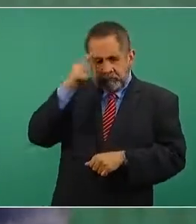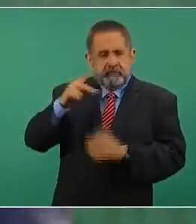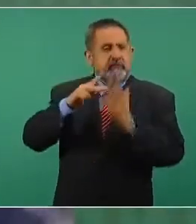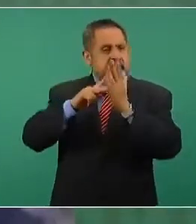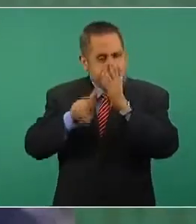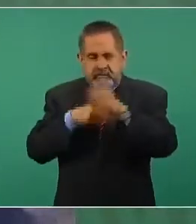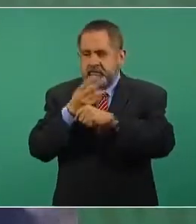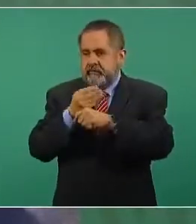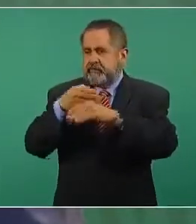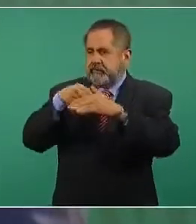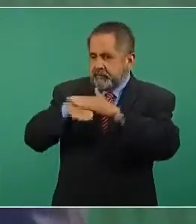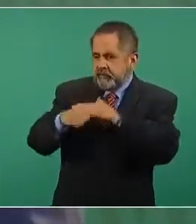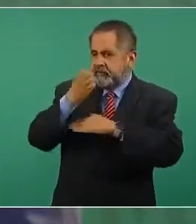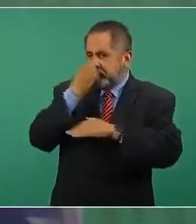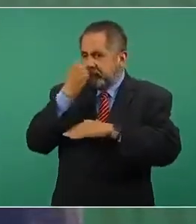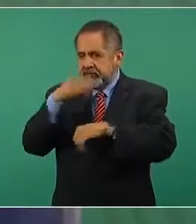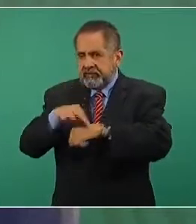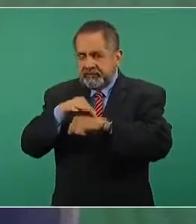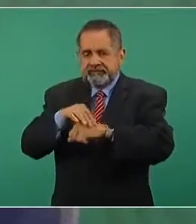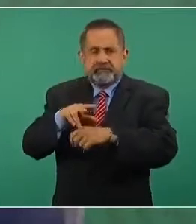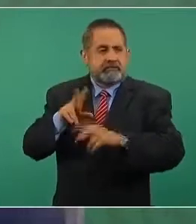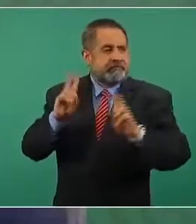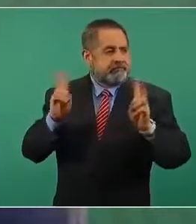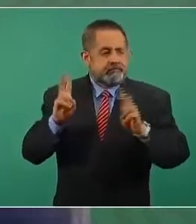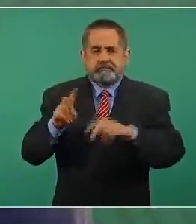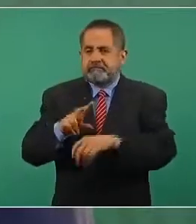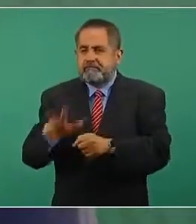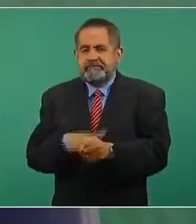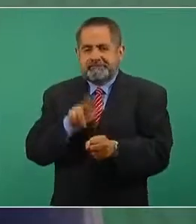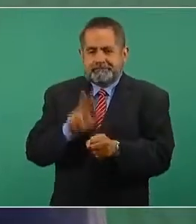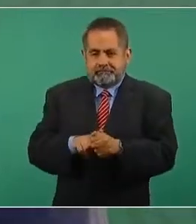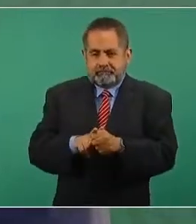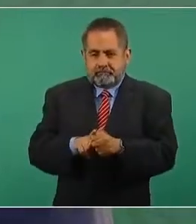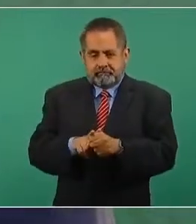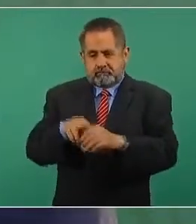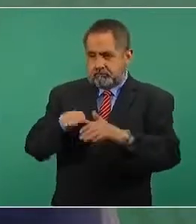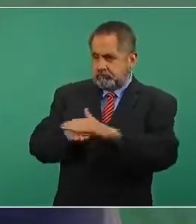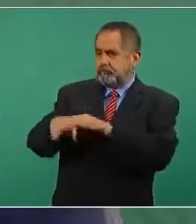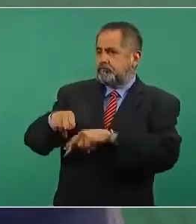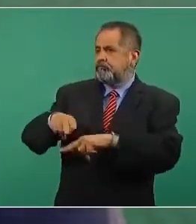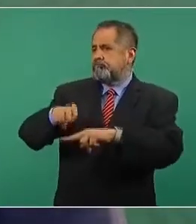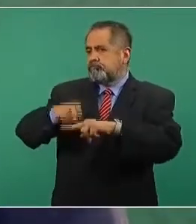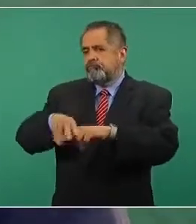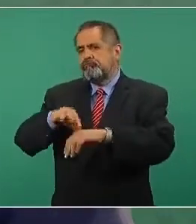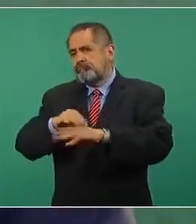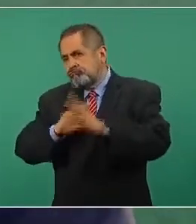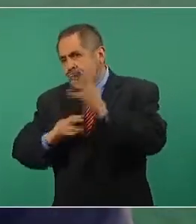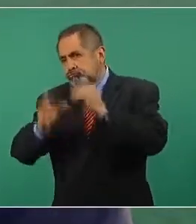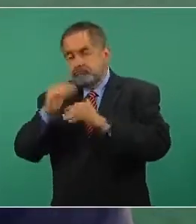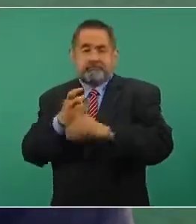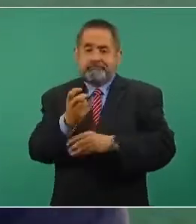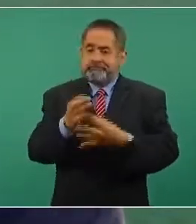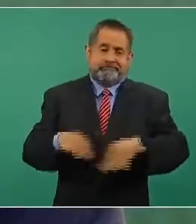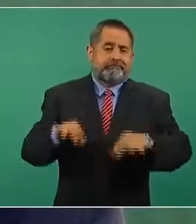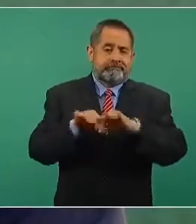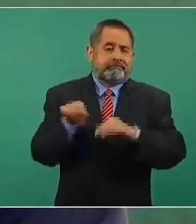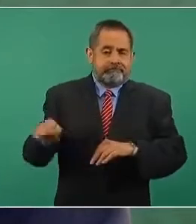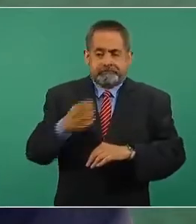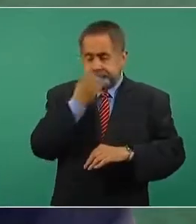regresando a la normalidad en lo educativo, que es muy